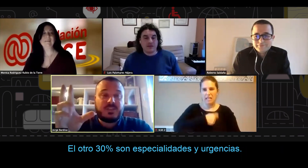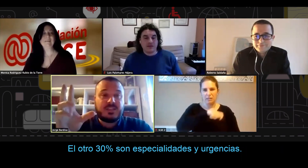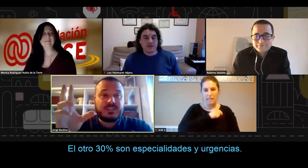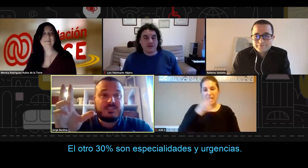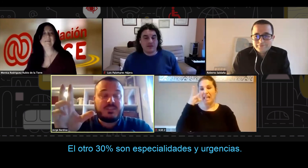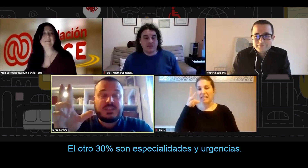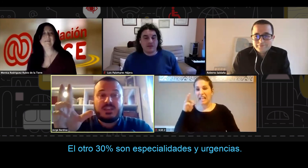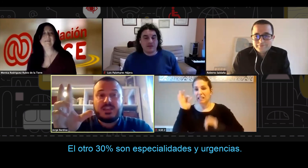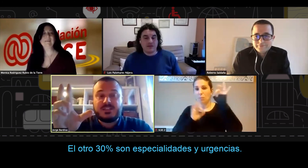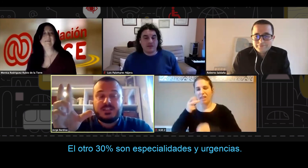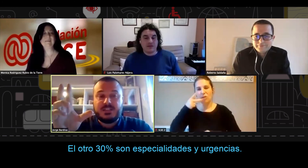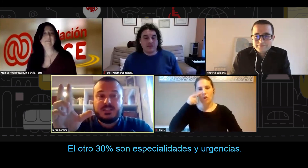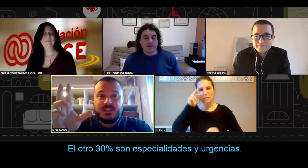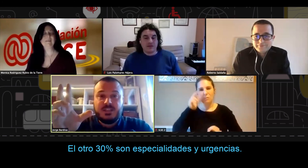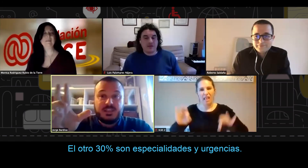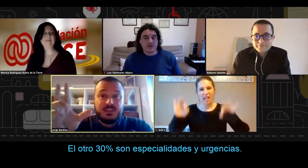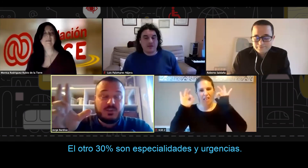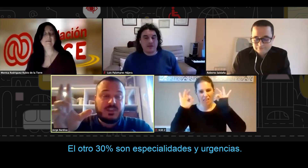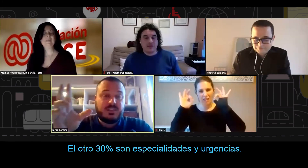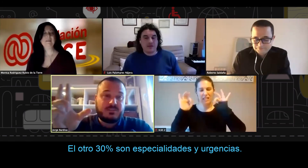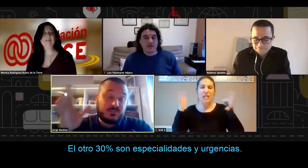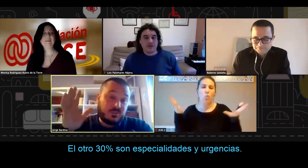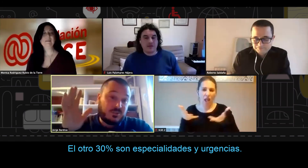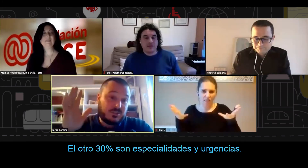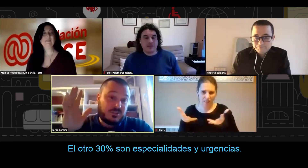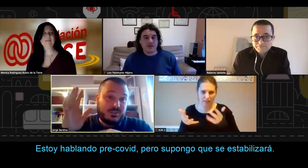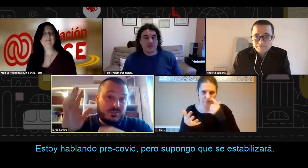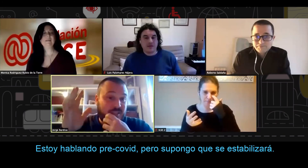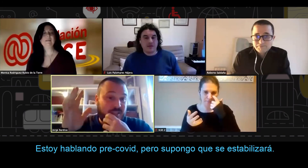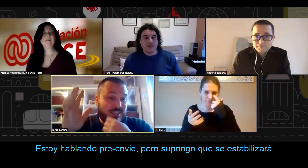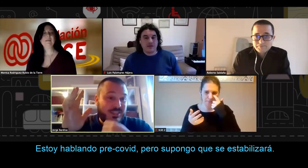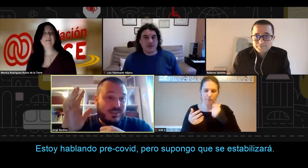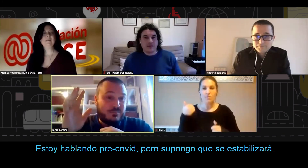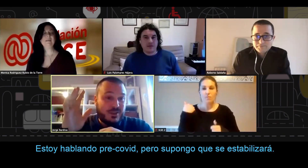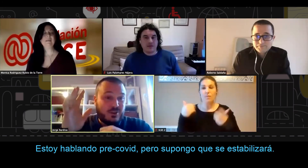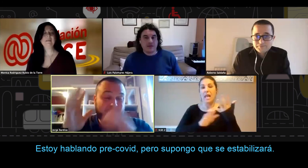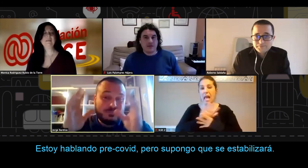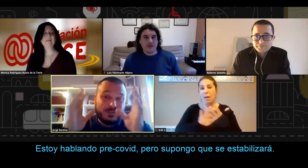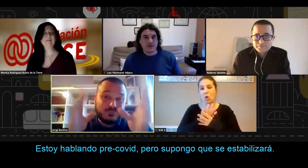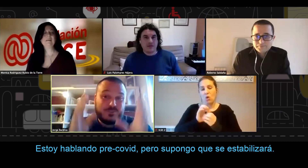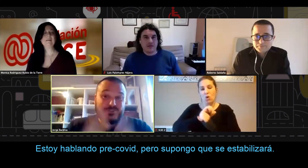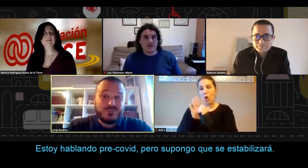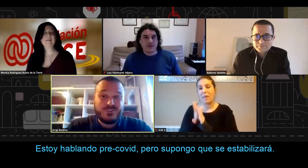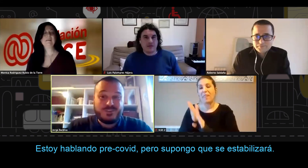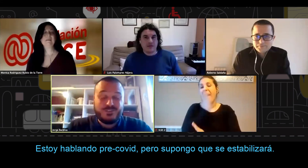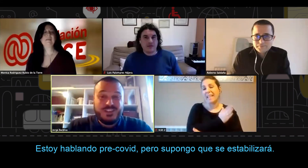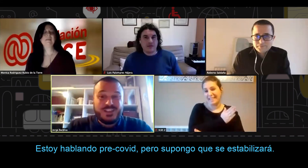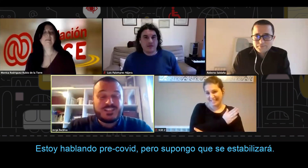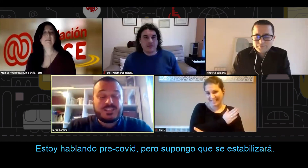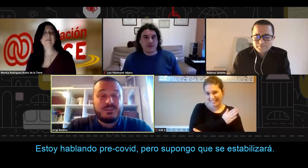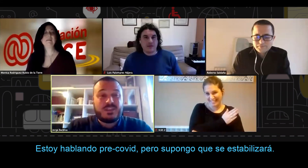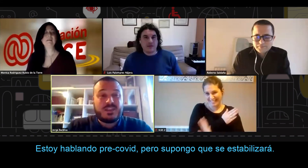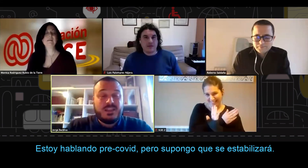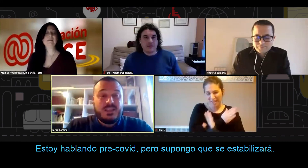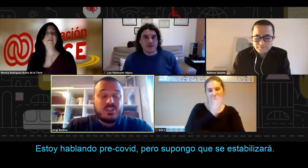a ser especialidades y urgencias. Todo esto te estoy hablando de pre-COVID, pero supongo que, bueno, que se